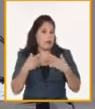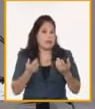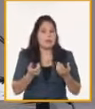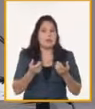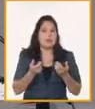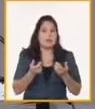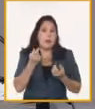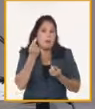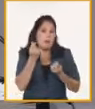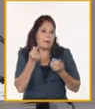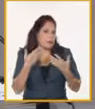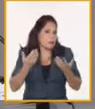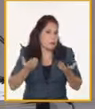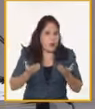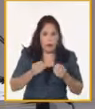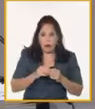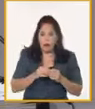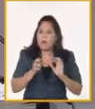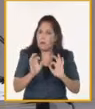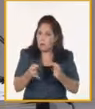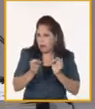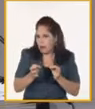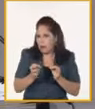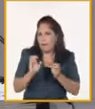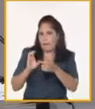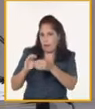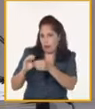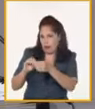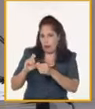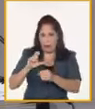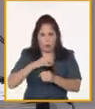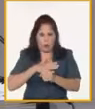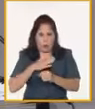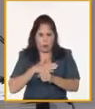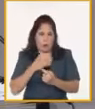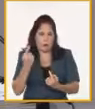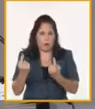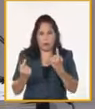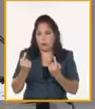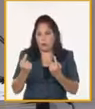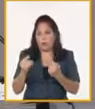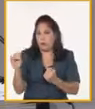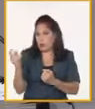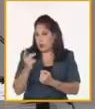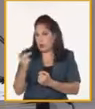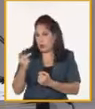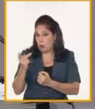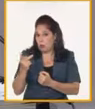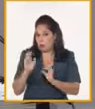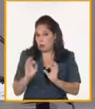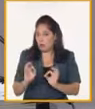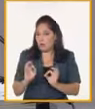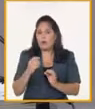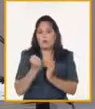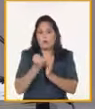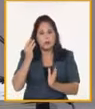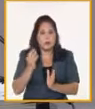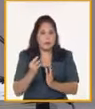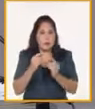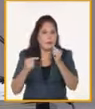formación de los precios Es cierto que tanto para las micro pequeñas y medianas empresas como para los trabajadores por cuenta propia se ratifica un